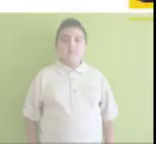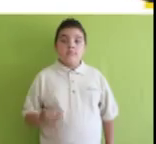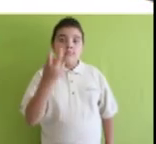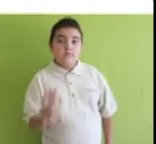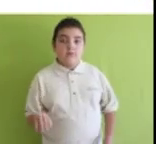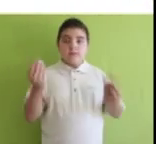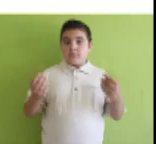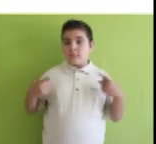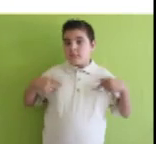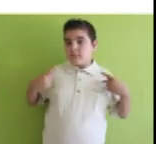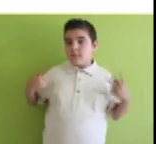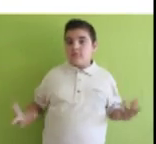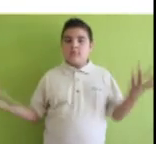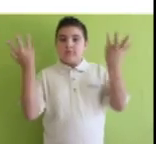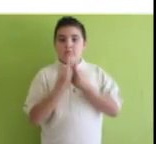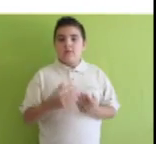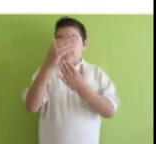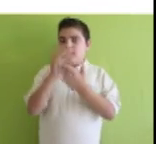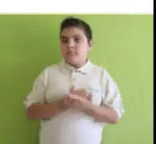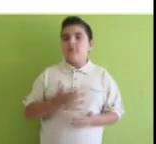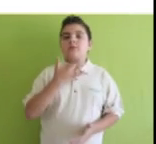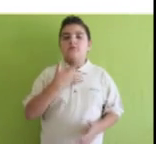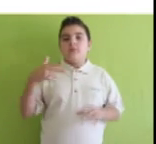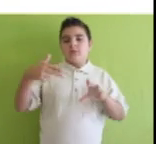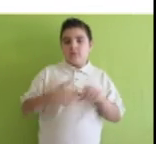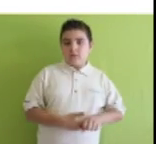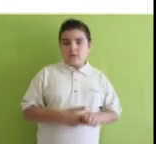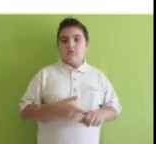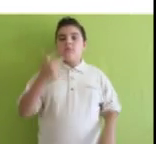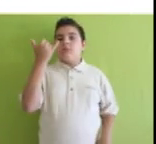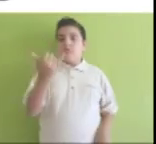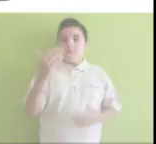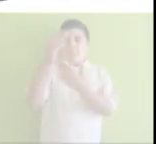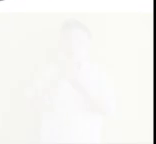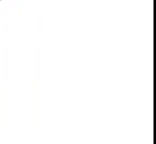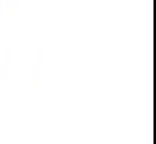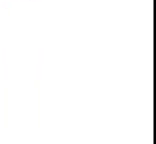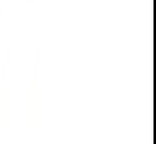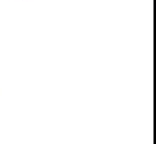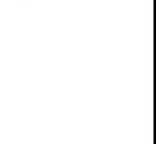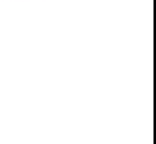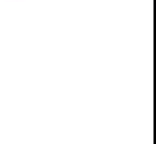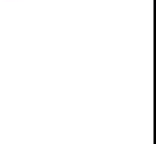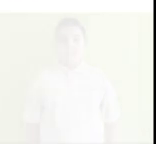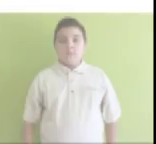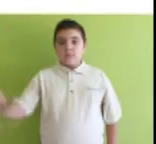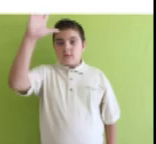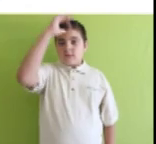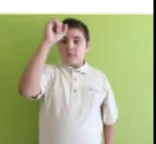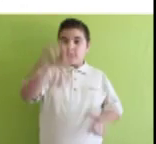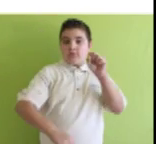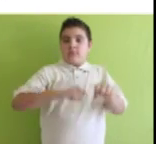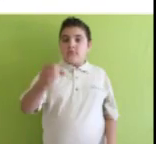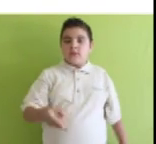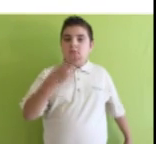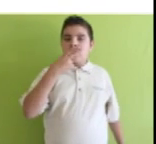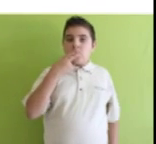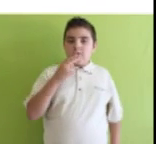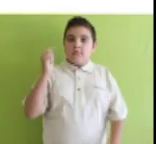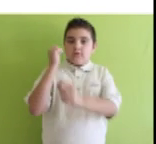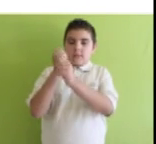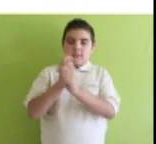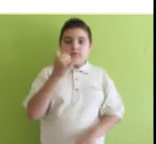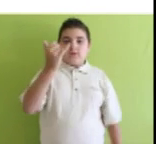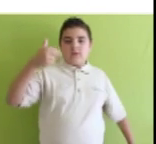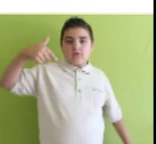ejercitarnos. El transporte público también contamina, pero mucho menos. Reduce el número de carros en las calles y es